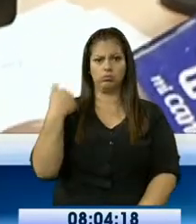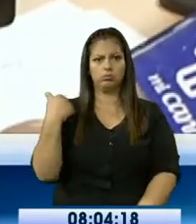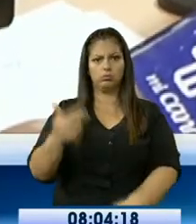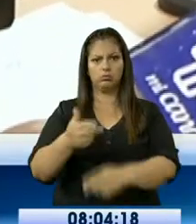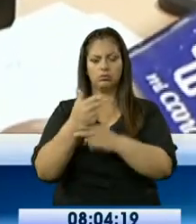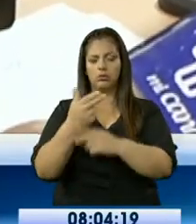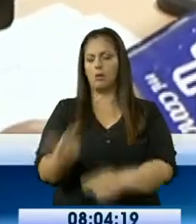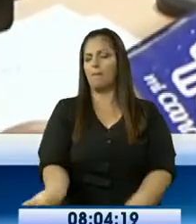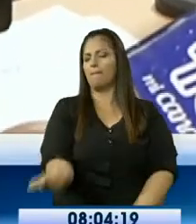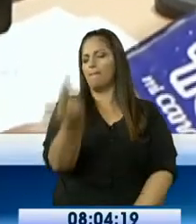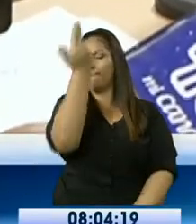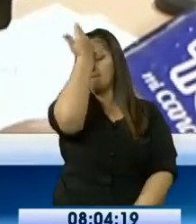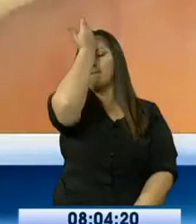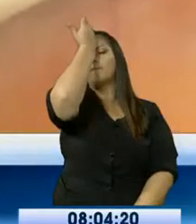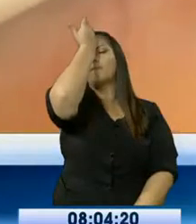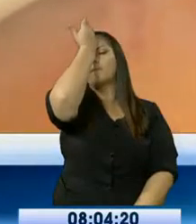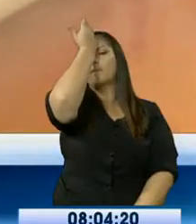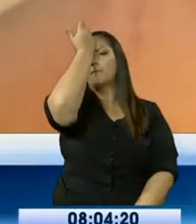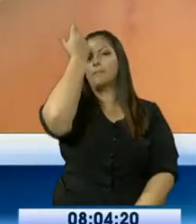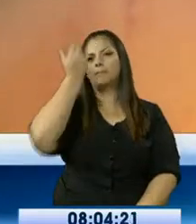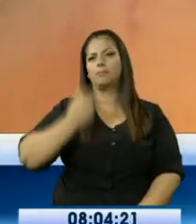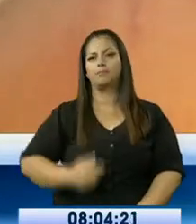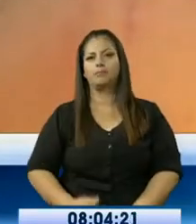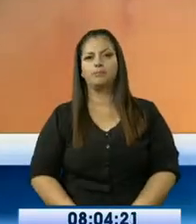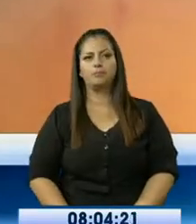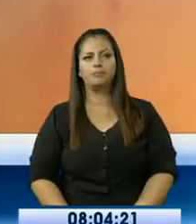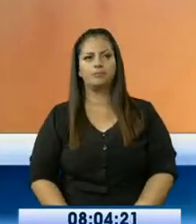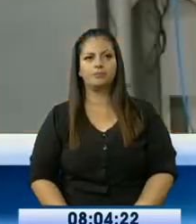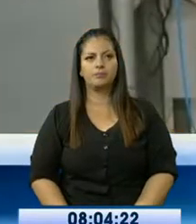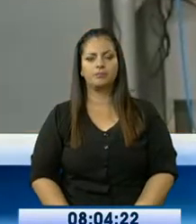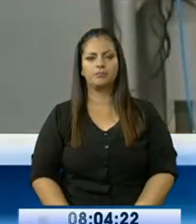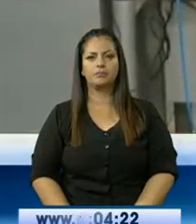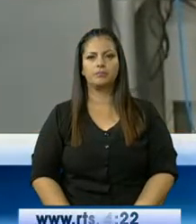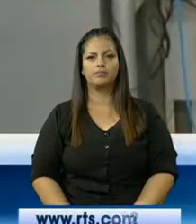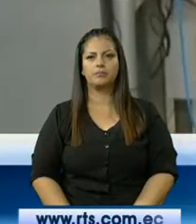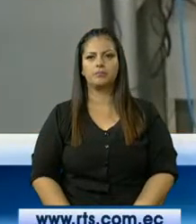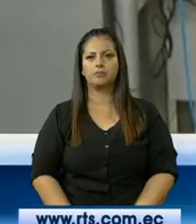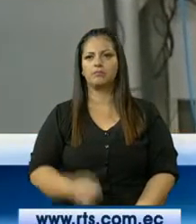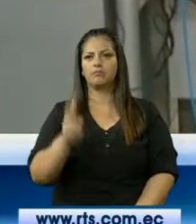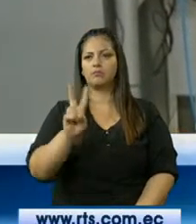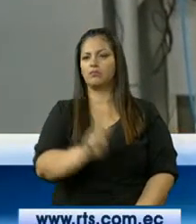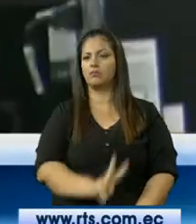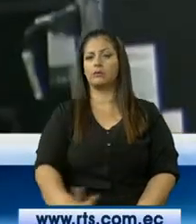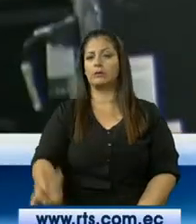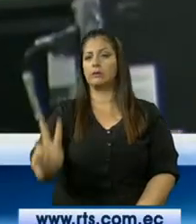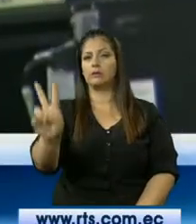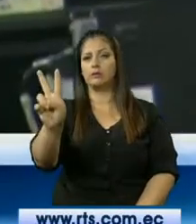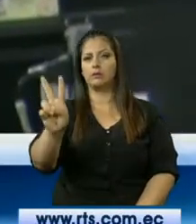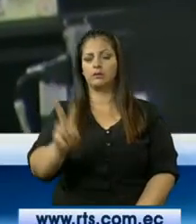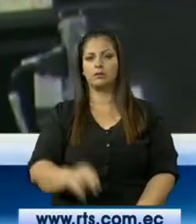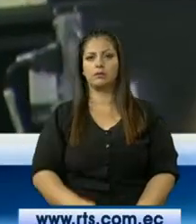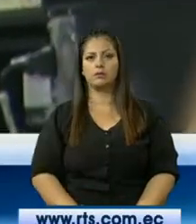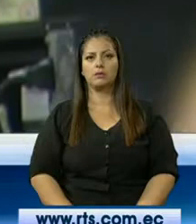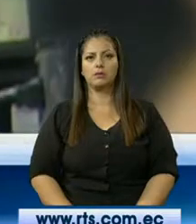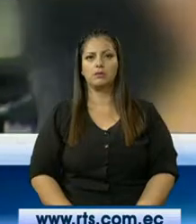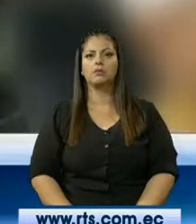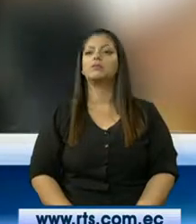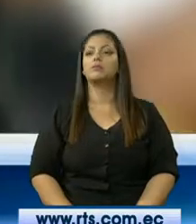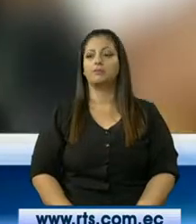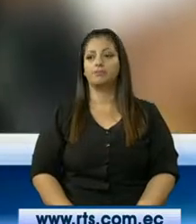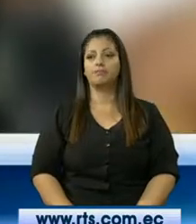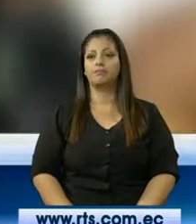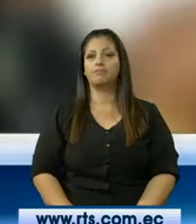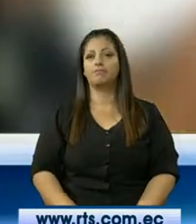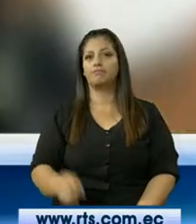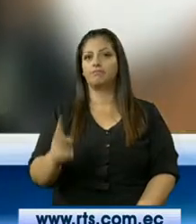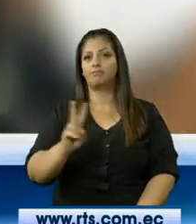y me pega un cachazo en la cabeza. Los implicados vieron que no podían y se retiraron. Tanto fue el apuro que dejaron